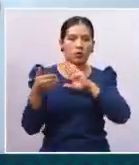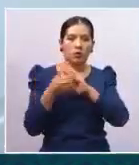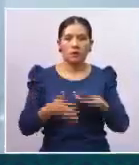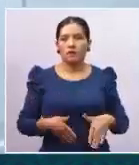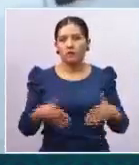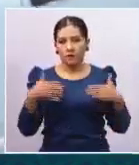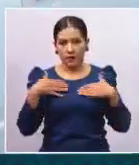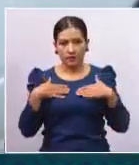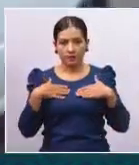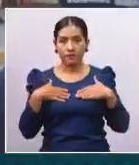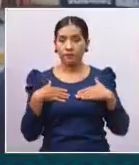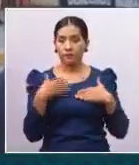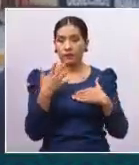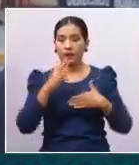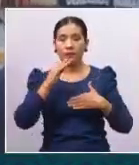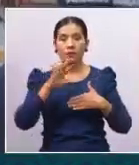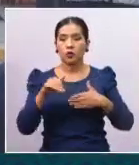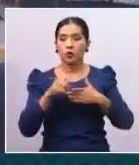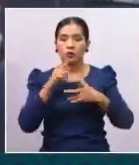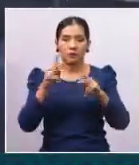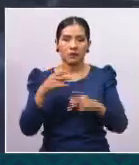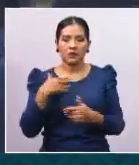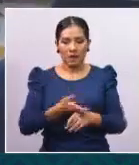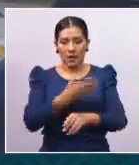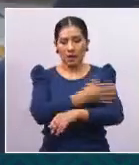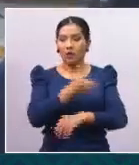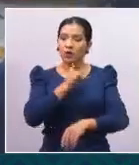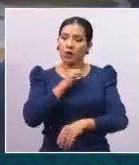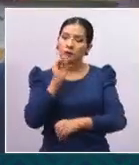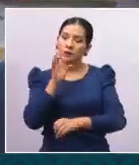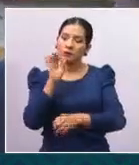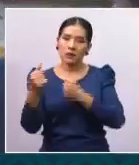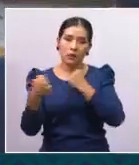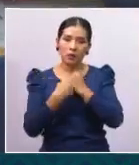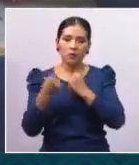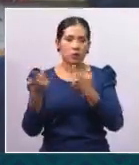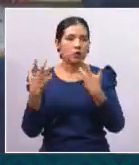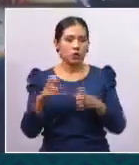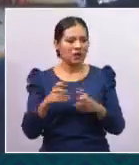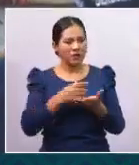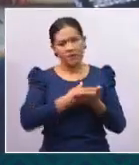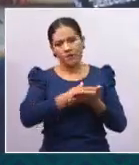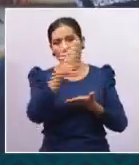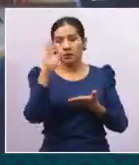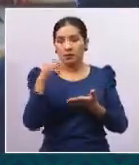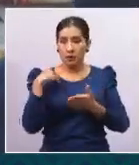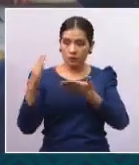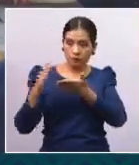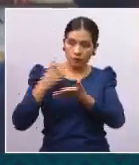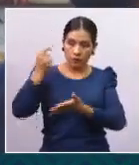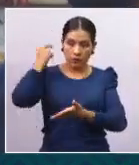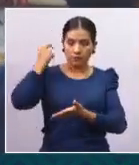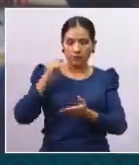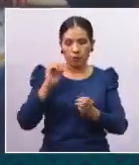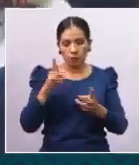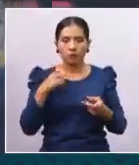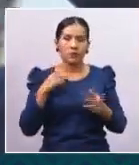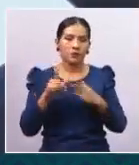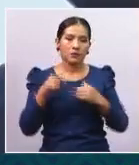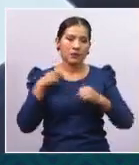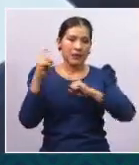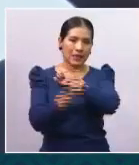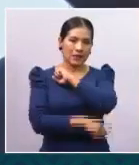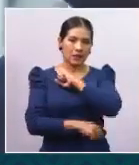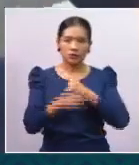padre provincial Ramón Alaiz, en vez de escucharme y apoyarme, me expulsó de la compañía. No contesto con expulsarme, me sancionaron un tiempo después porque